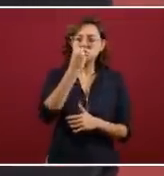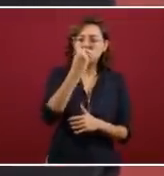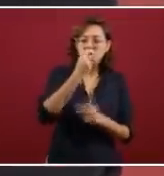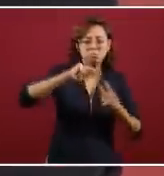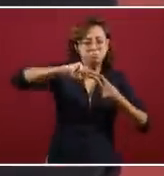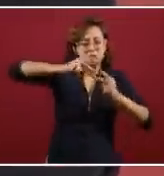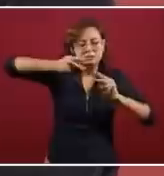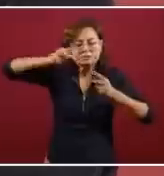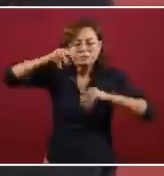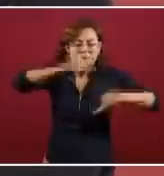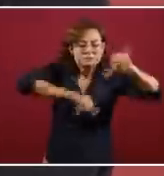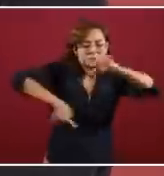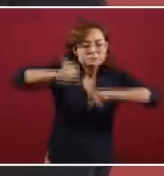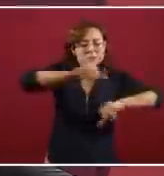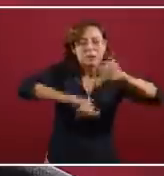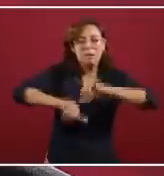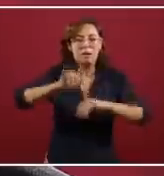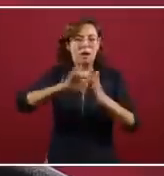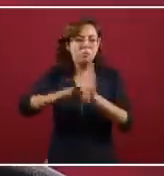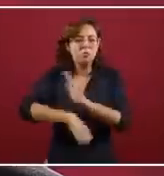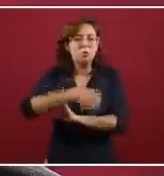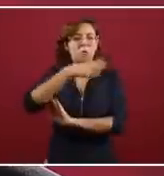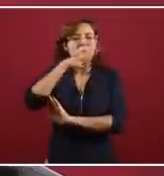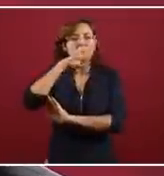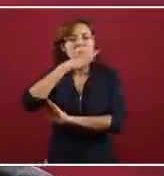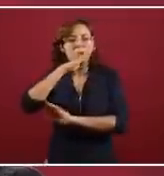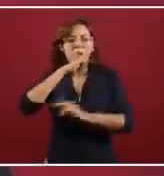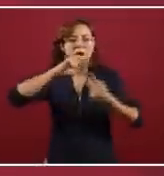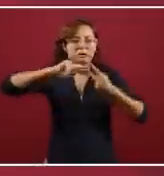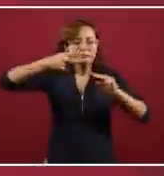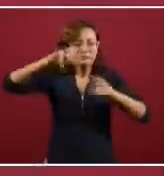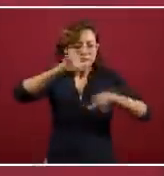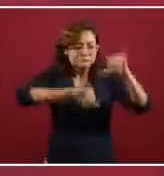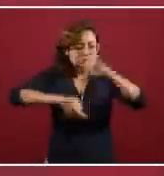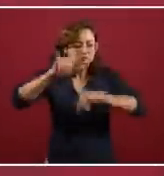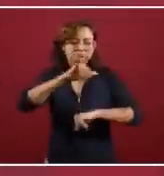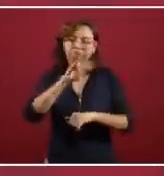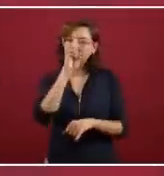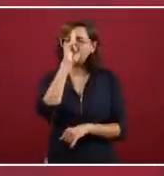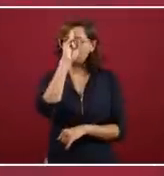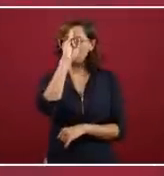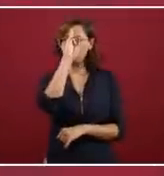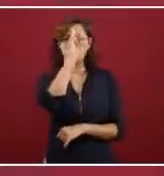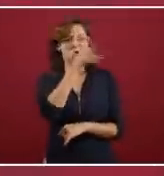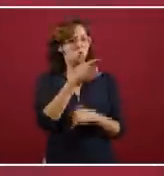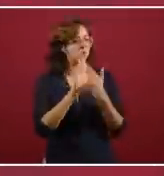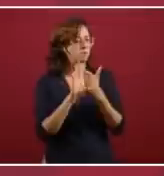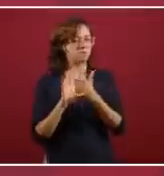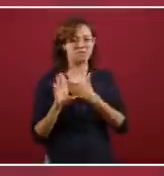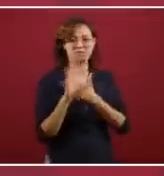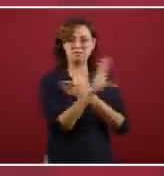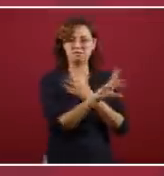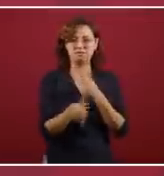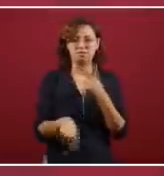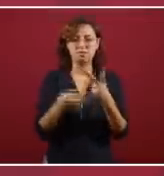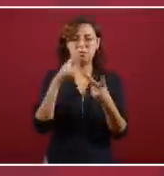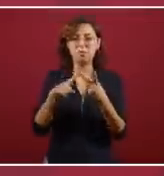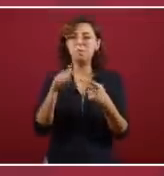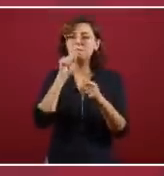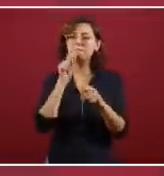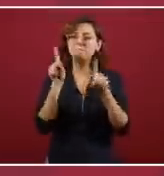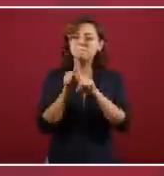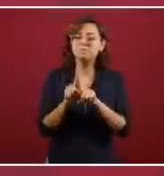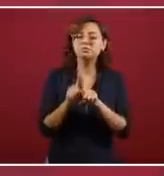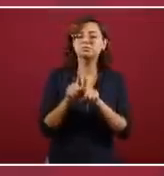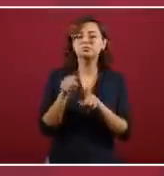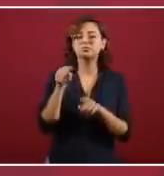no se permite lo del maíz transgénico, no se permite para la explotación de hidrocarburos